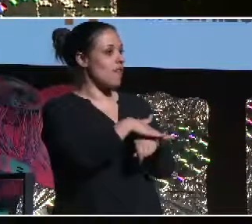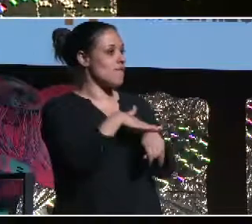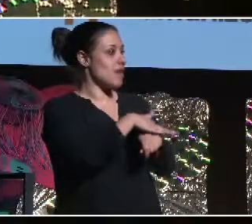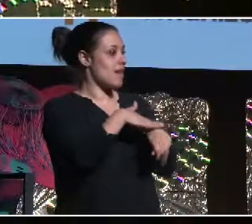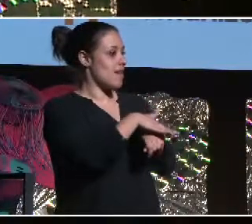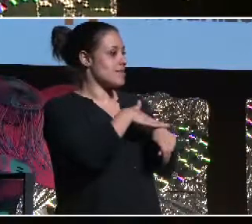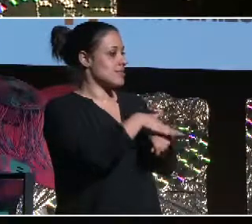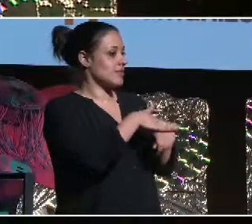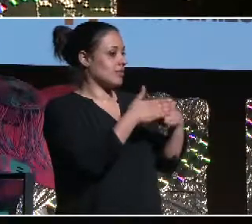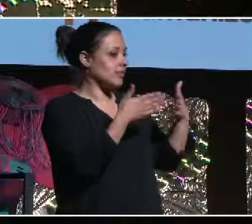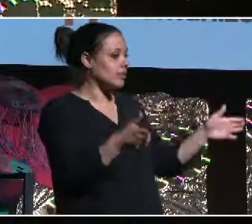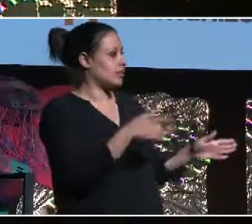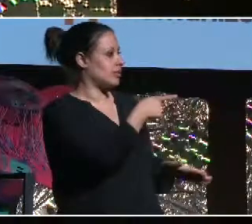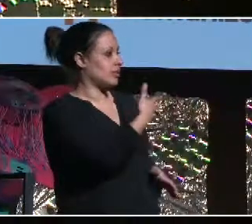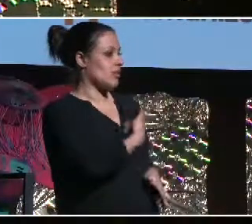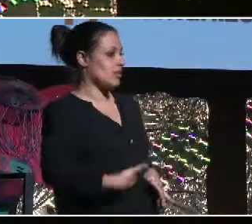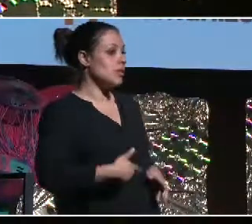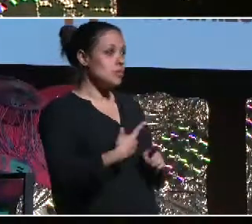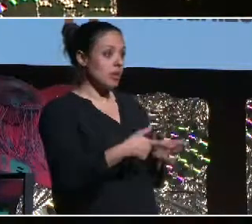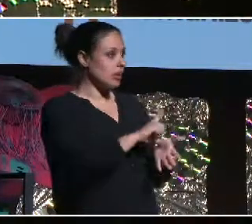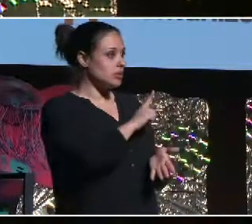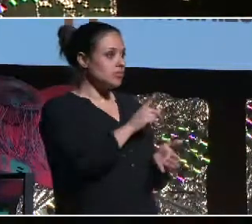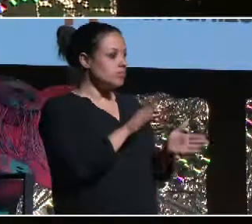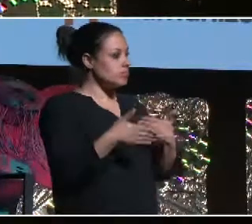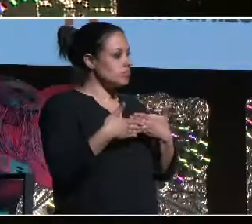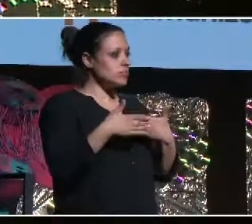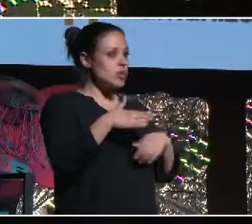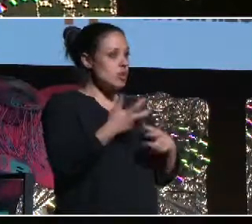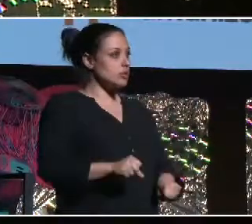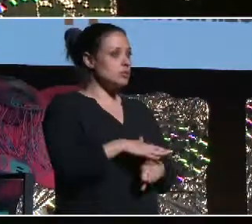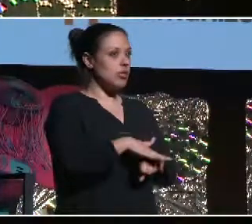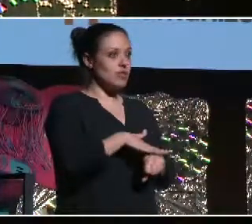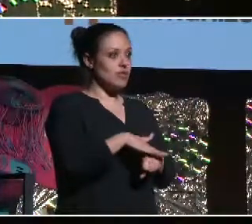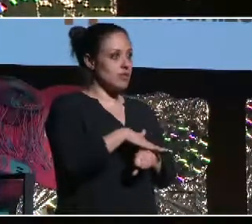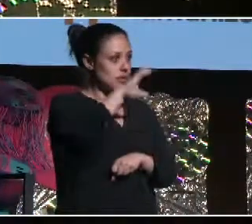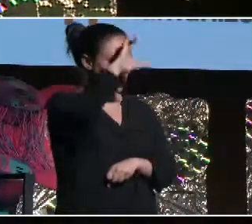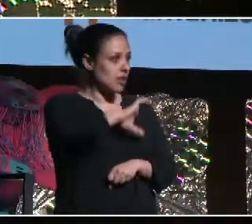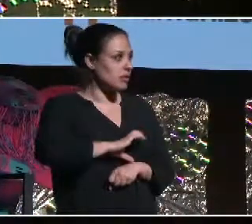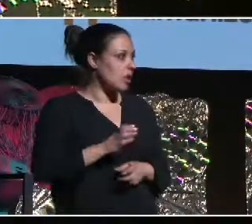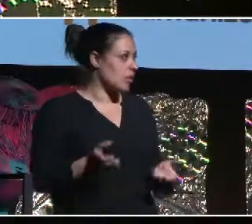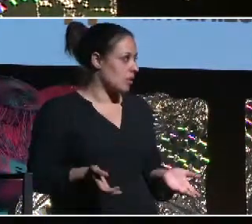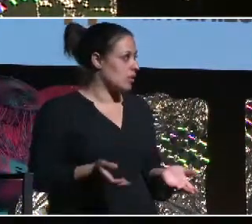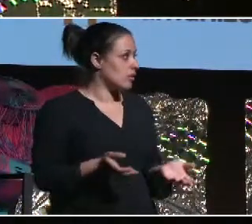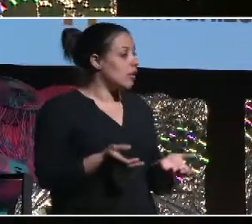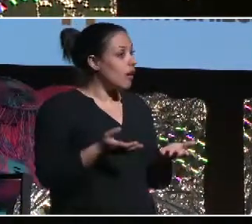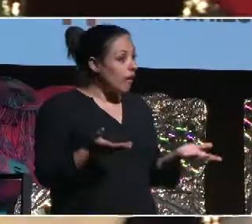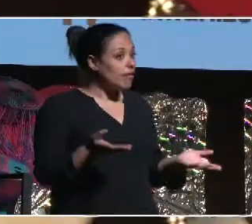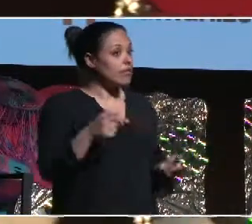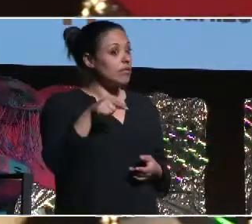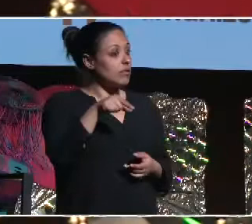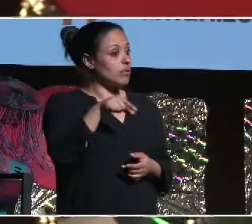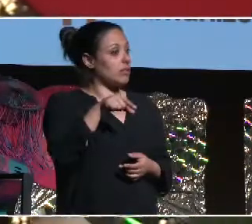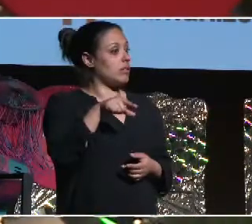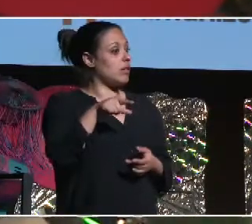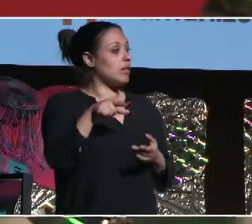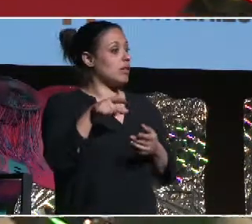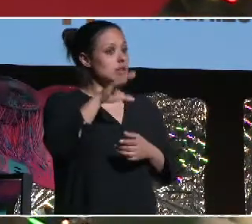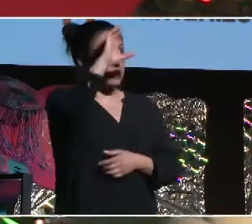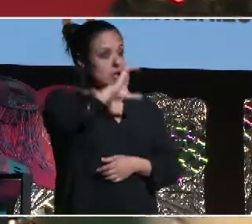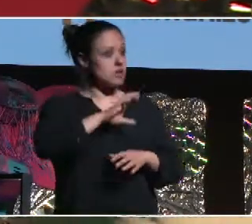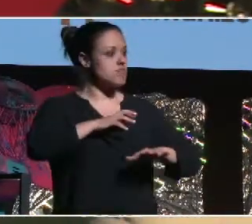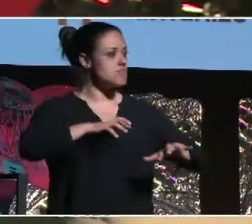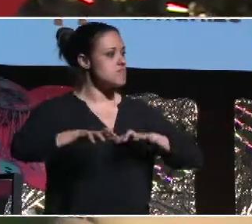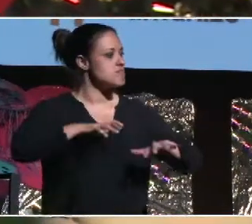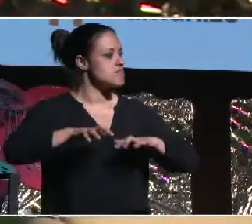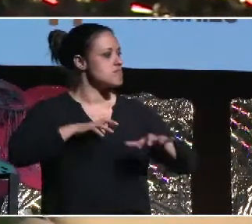Y hoy cuando yo les mencionaba esto de muchas veces los datos generados por los ciudadanos visibilizan temas que a